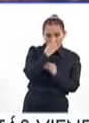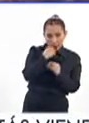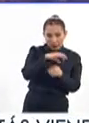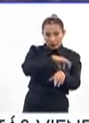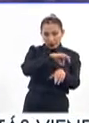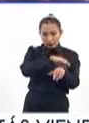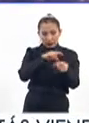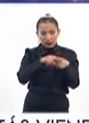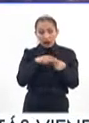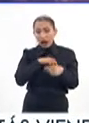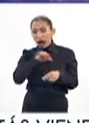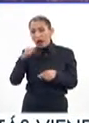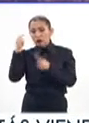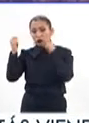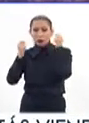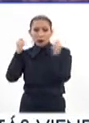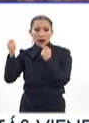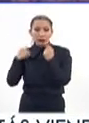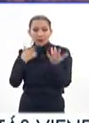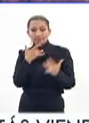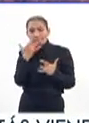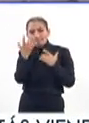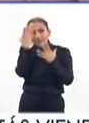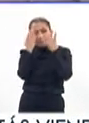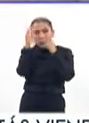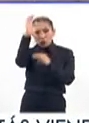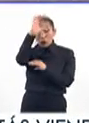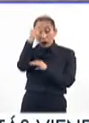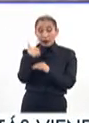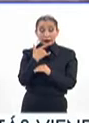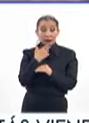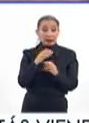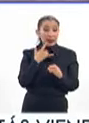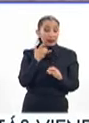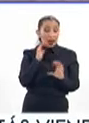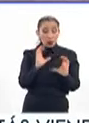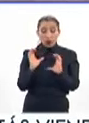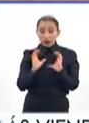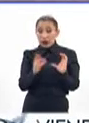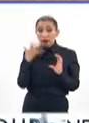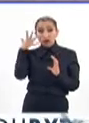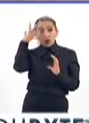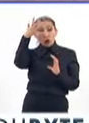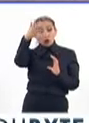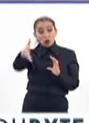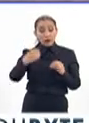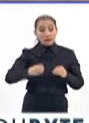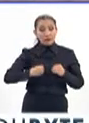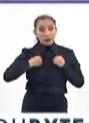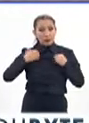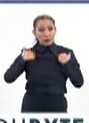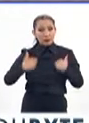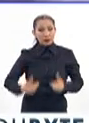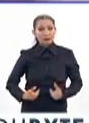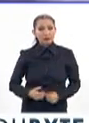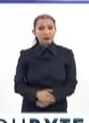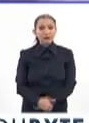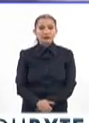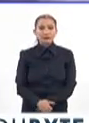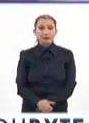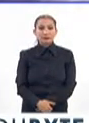alimentos y medicinas hasta turismo e inspiración cultural. Procurar su cuidado garantizará incluso la supervivencia humana.